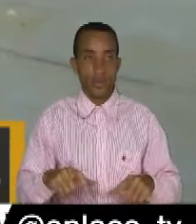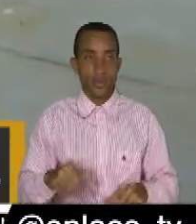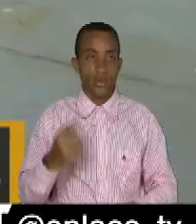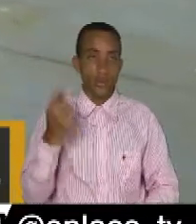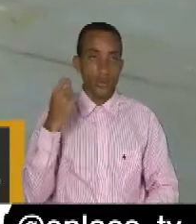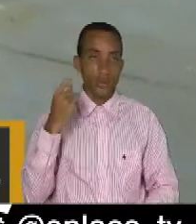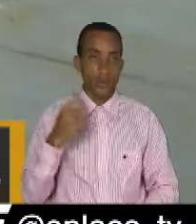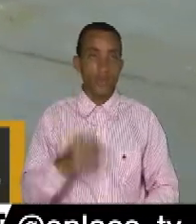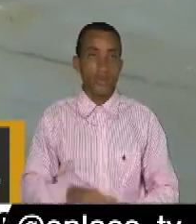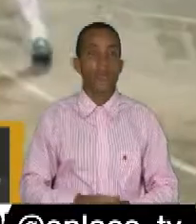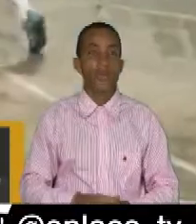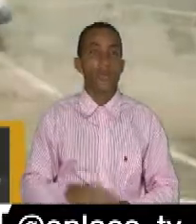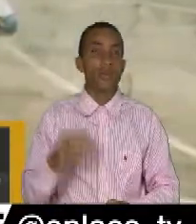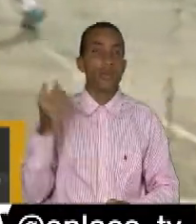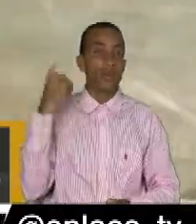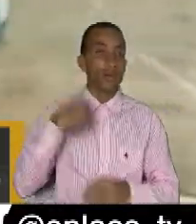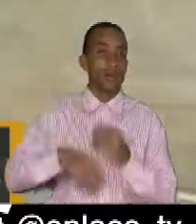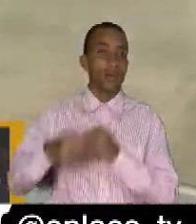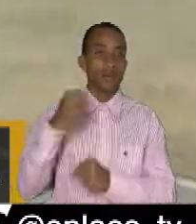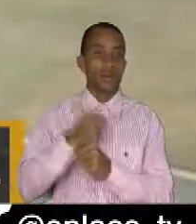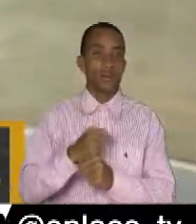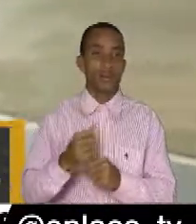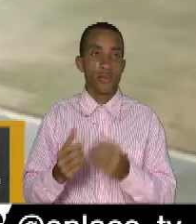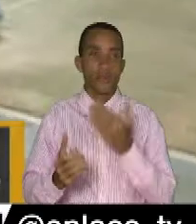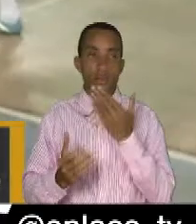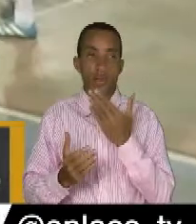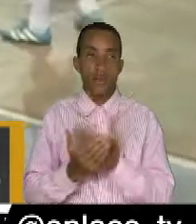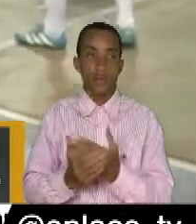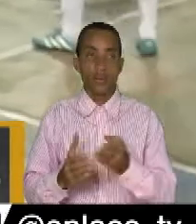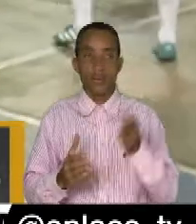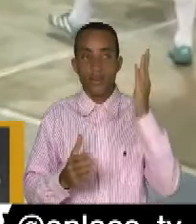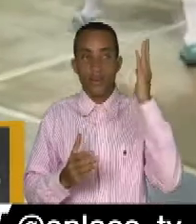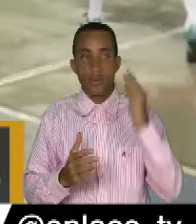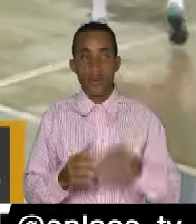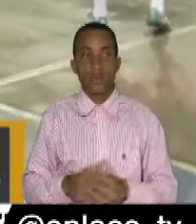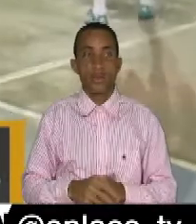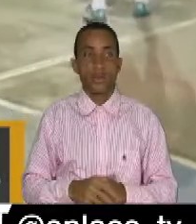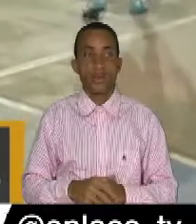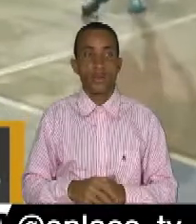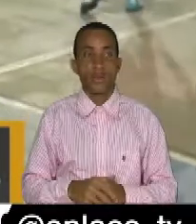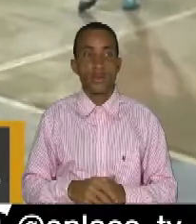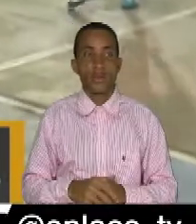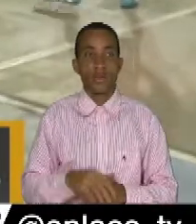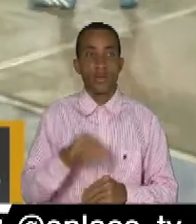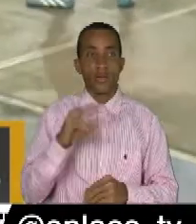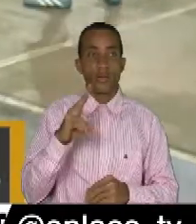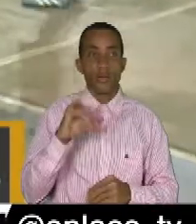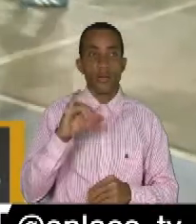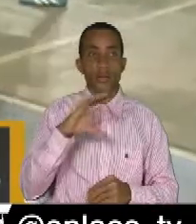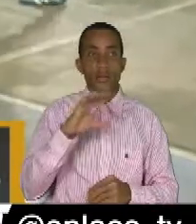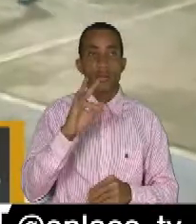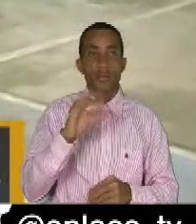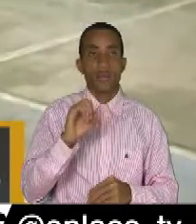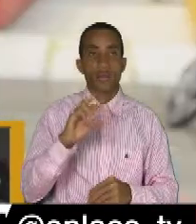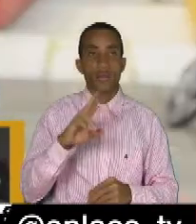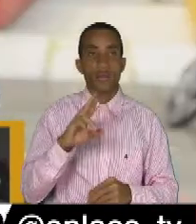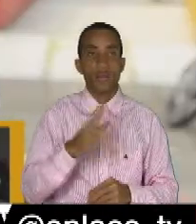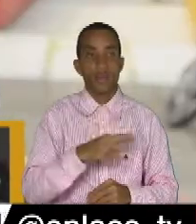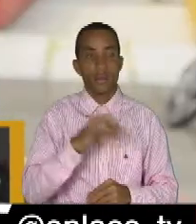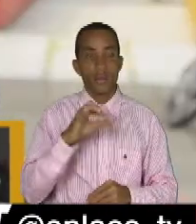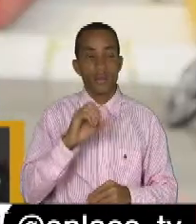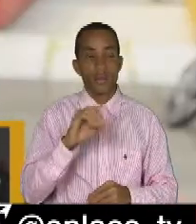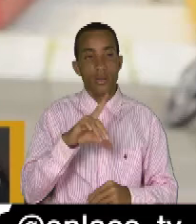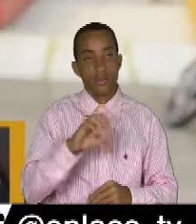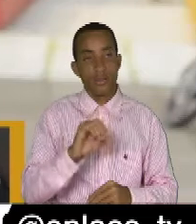año pasado, este año, gracias a Dios y a don Víctor Polo, que fue un jugador de microfútbol, lo es